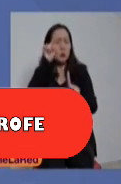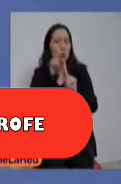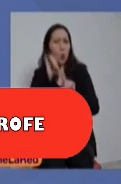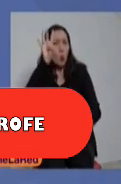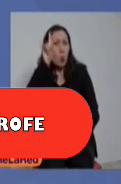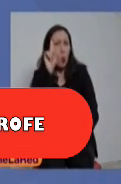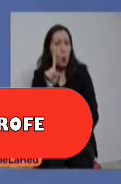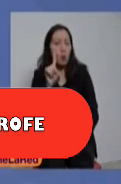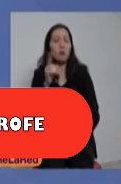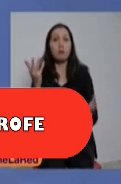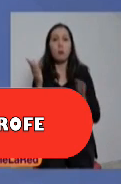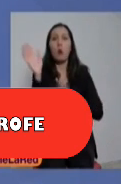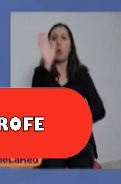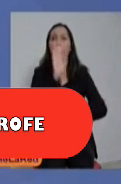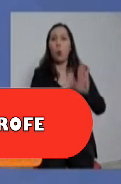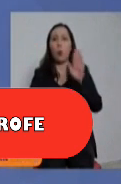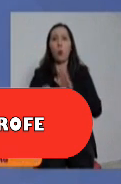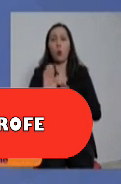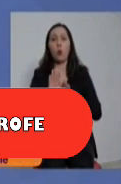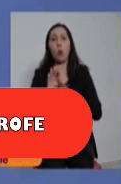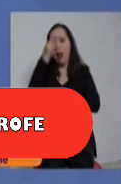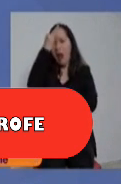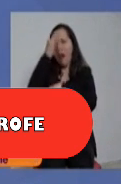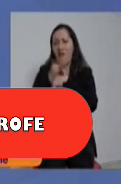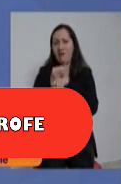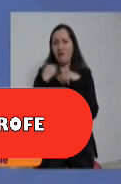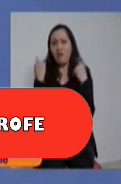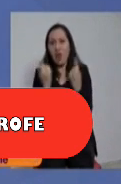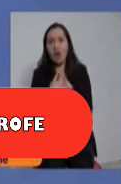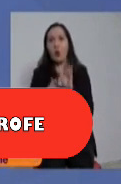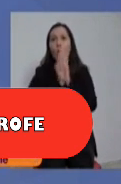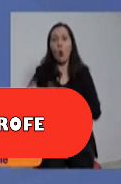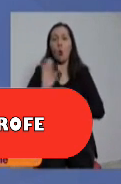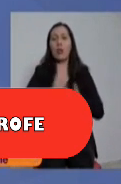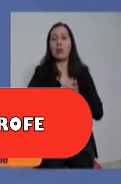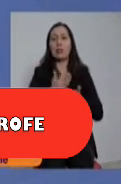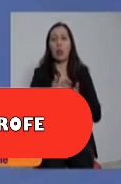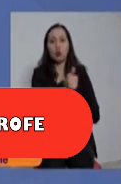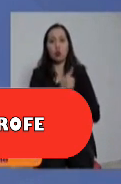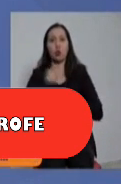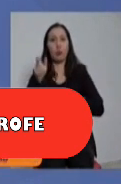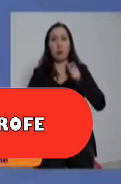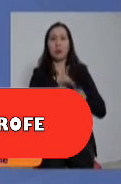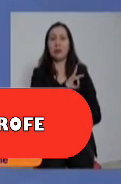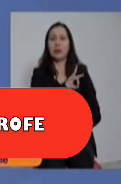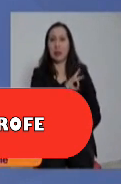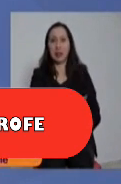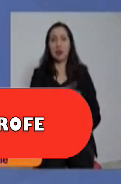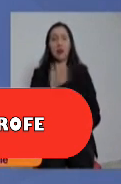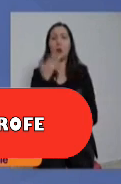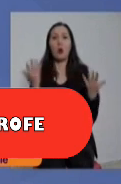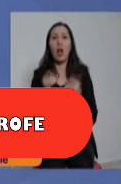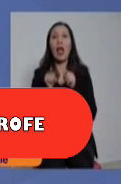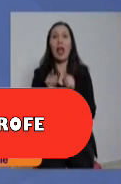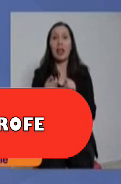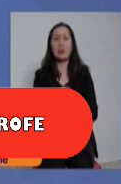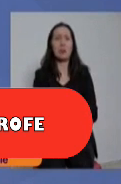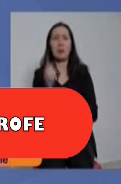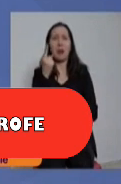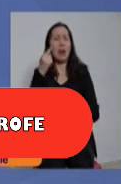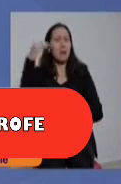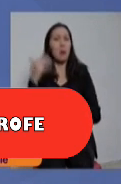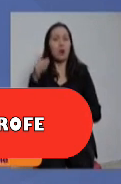objetivo: cuidar a nuestros enfermos, proteger la salud de todos los chilenos, porque eso es la